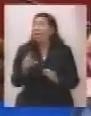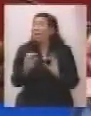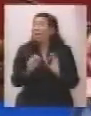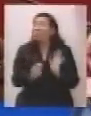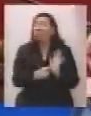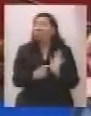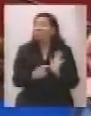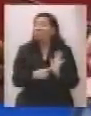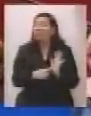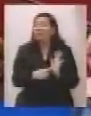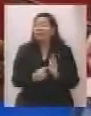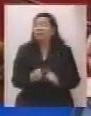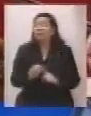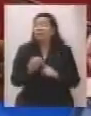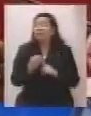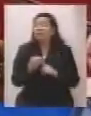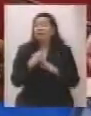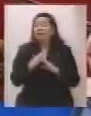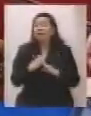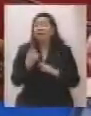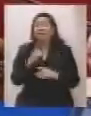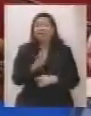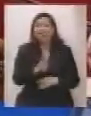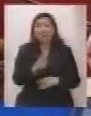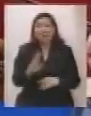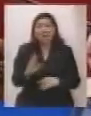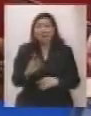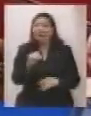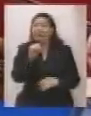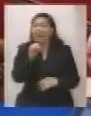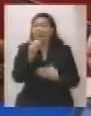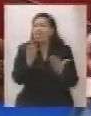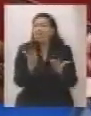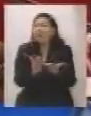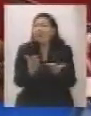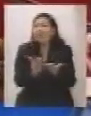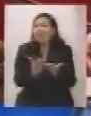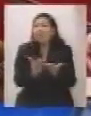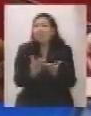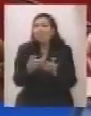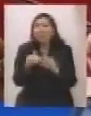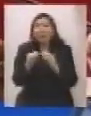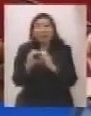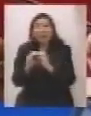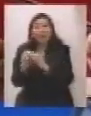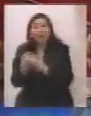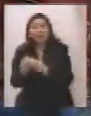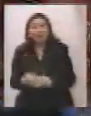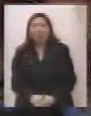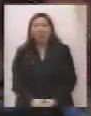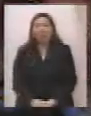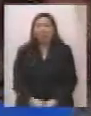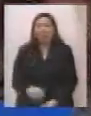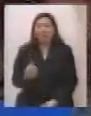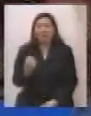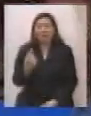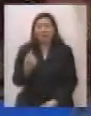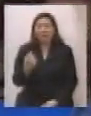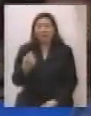uno de los principales obstáculos para ello sería la falta de estudios en ese segmento de la población el 11 por